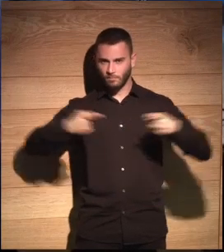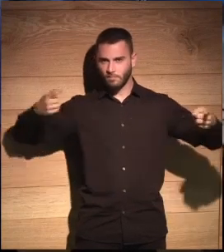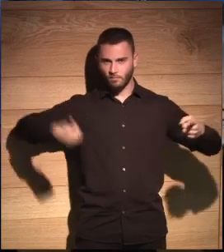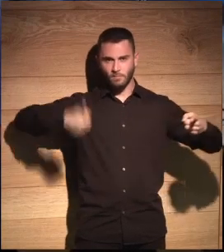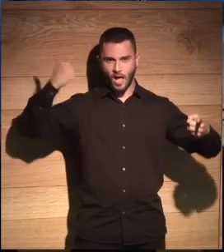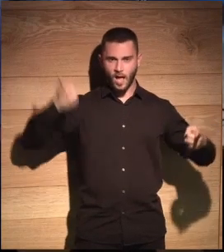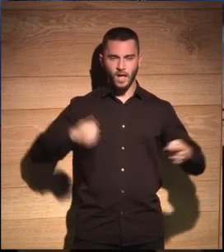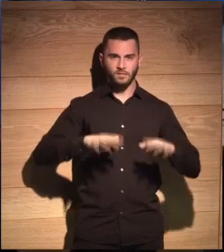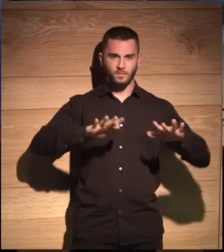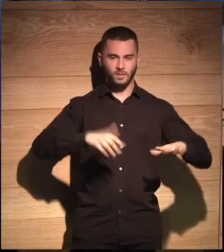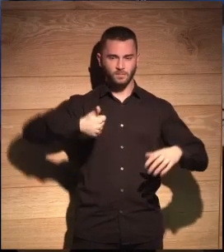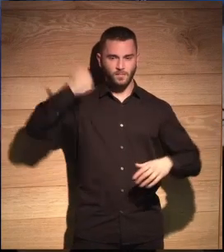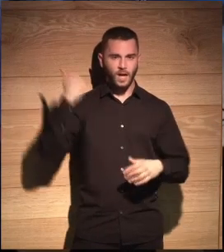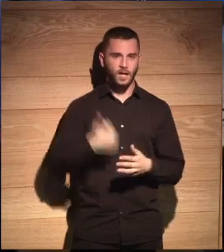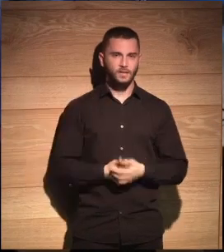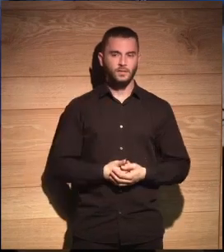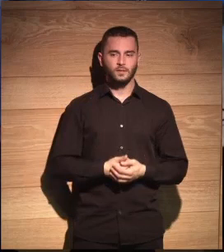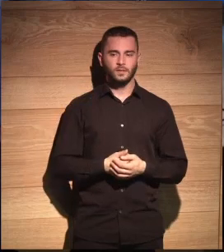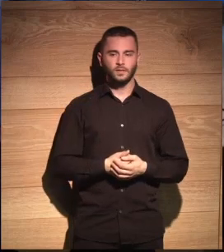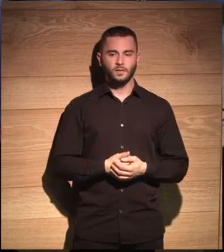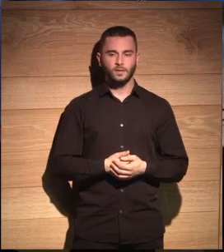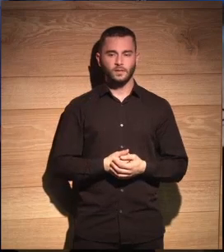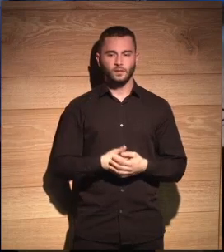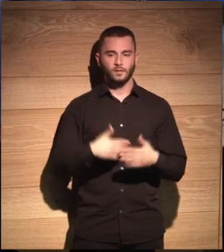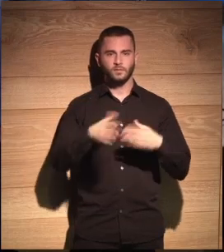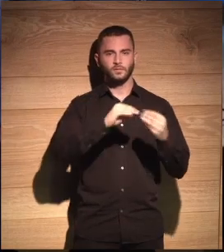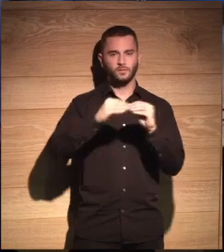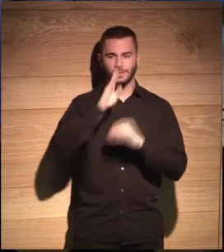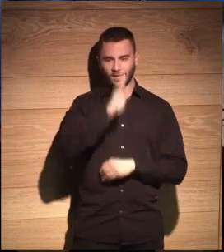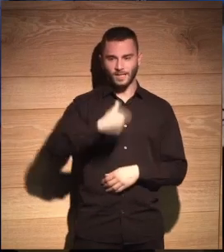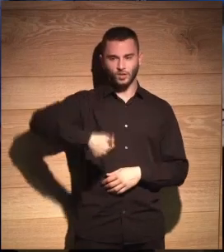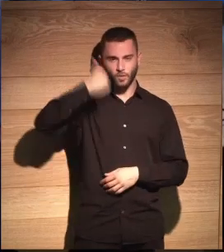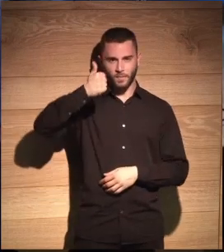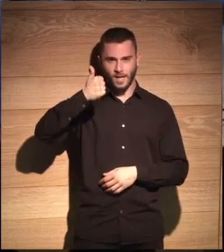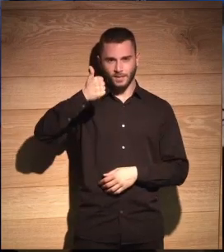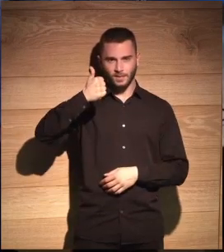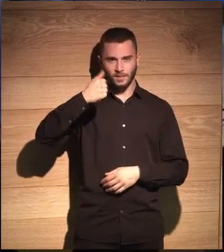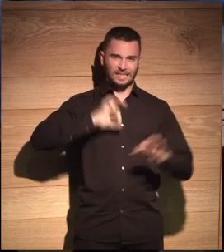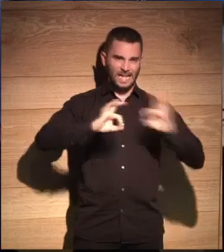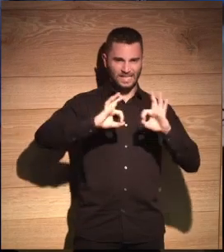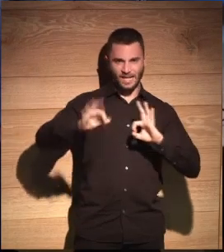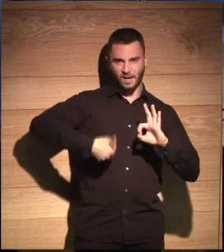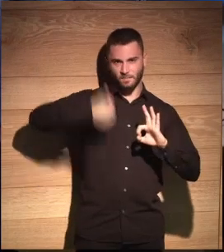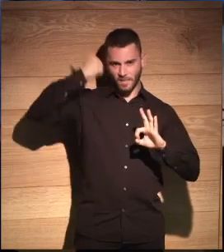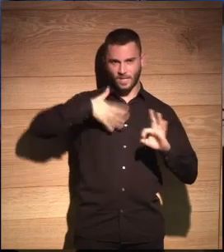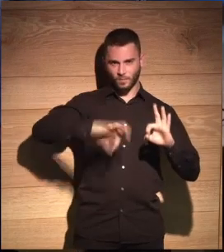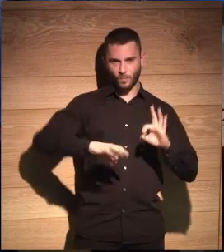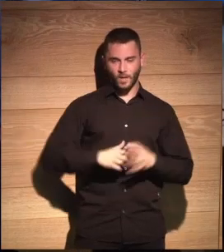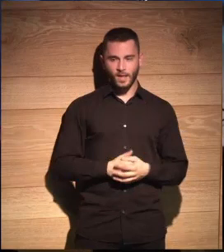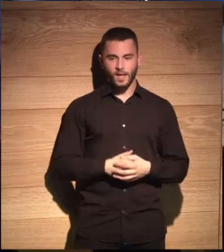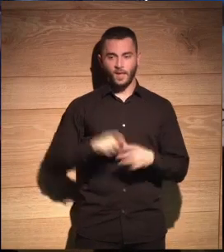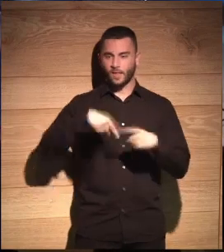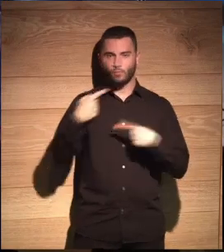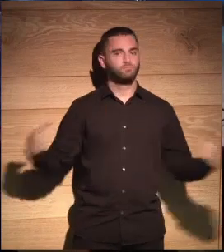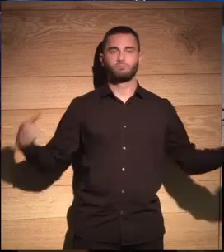más estáticos... Algo, un montaje más clásico, más convencional, más teatral, quizá. Y luego hicimos